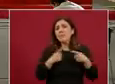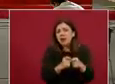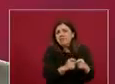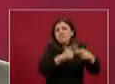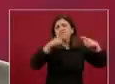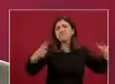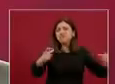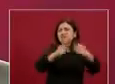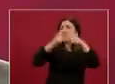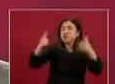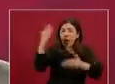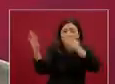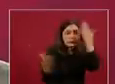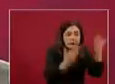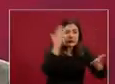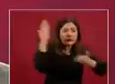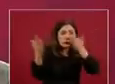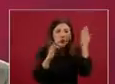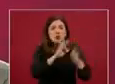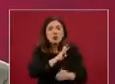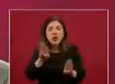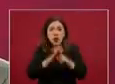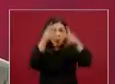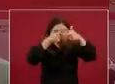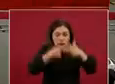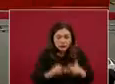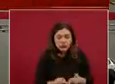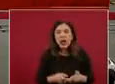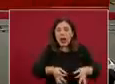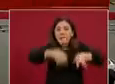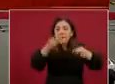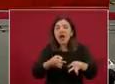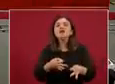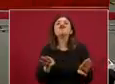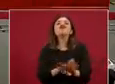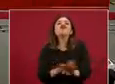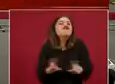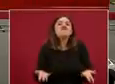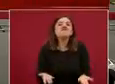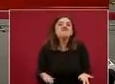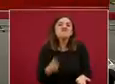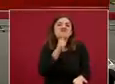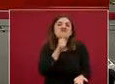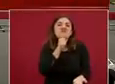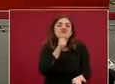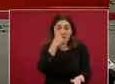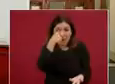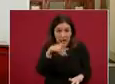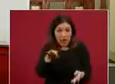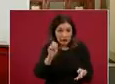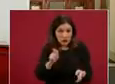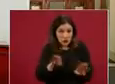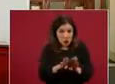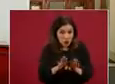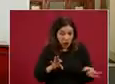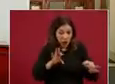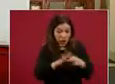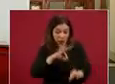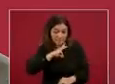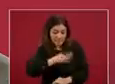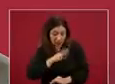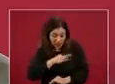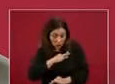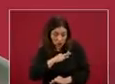poblacionales importantes para tener el poder estadístico suficiente para atribuir la asociación entre